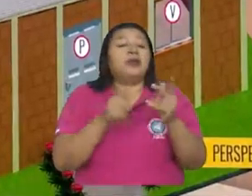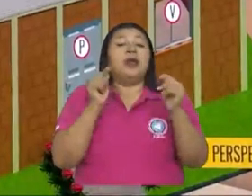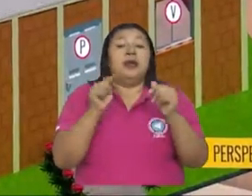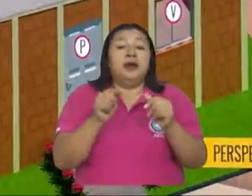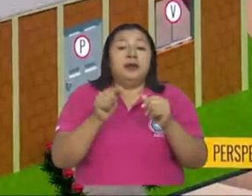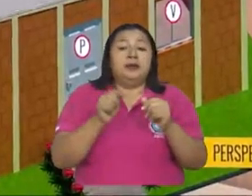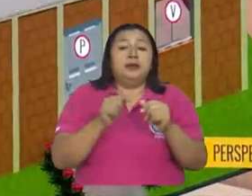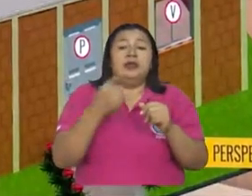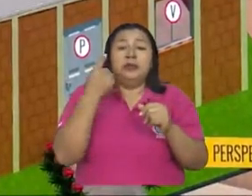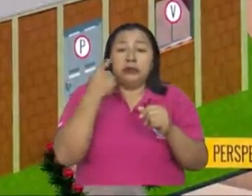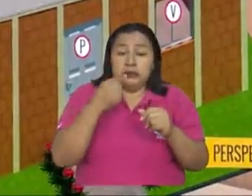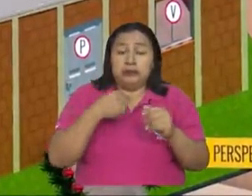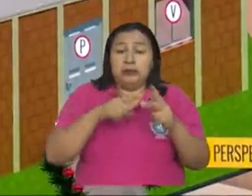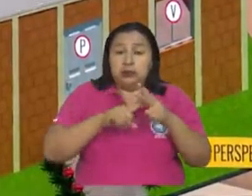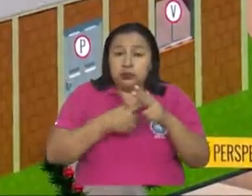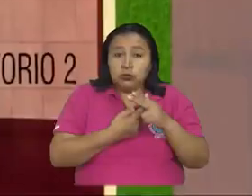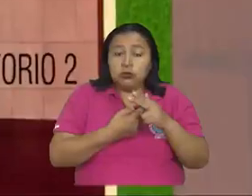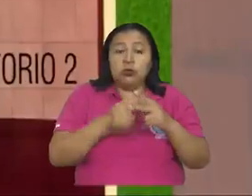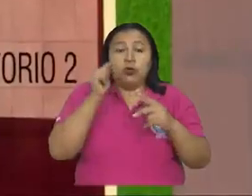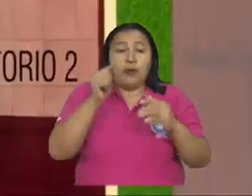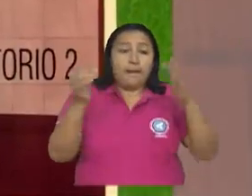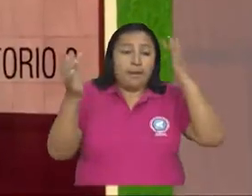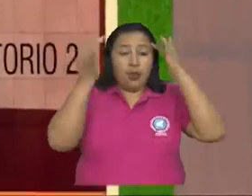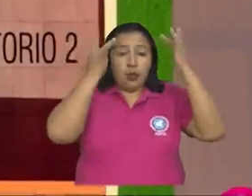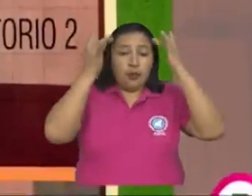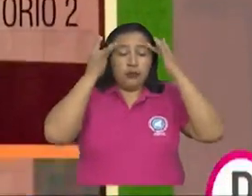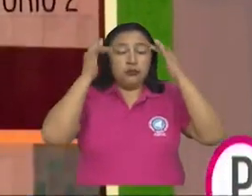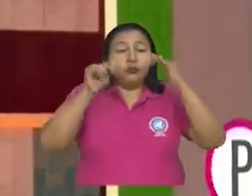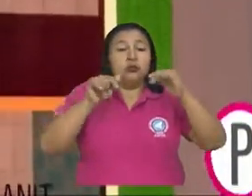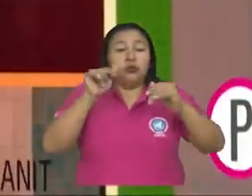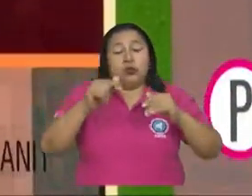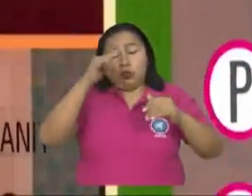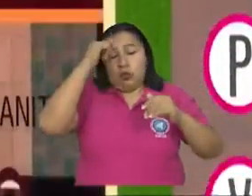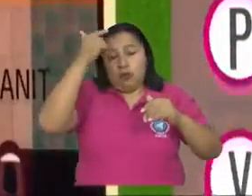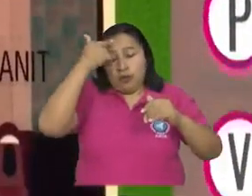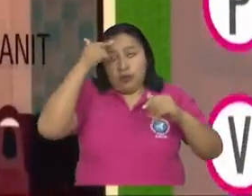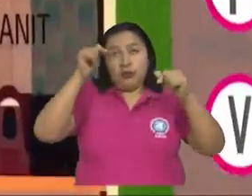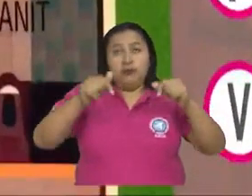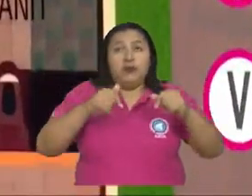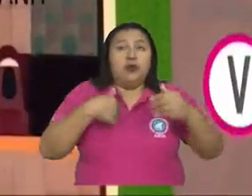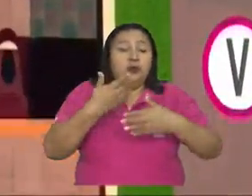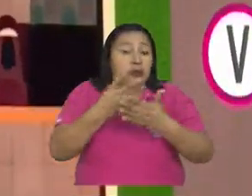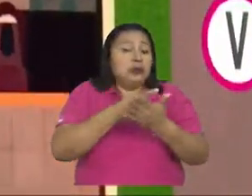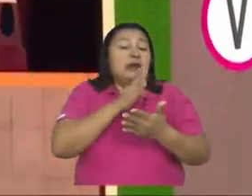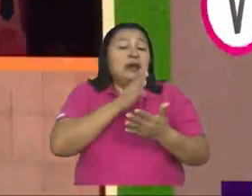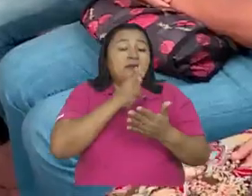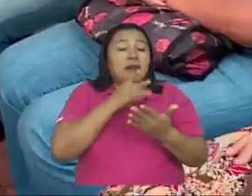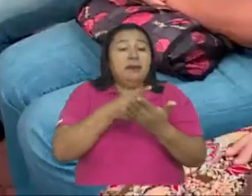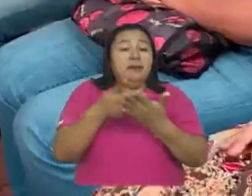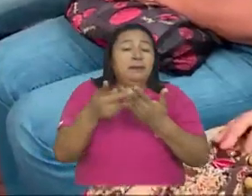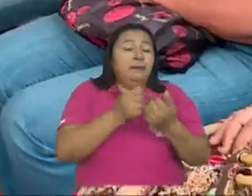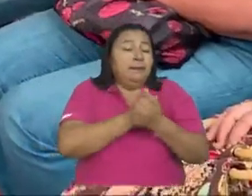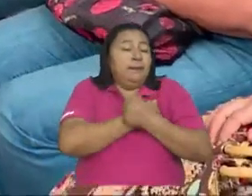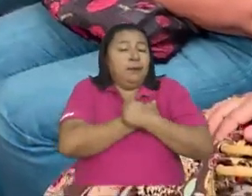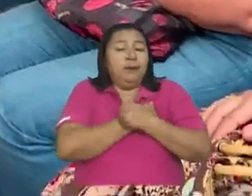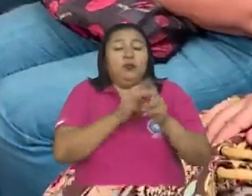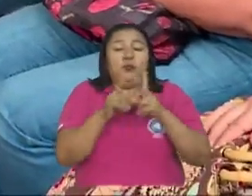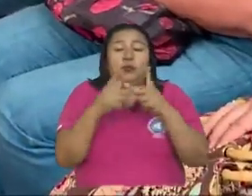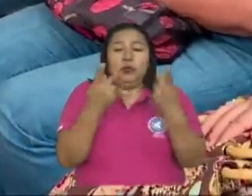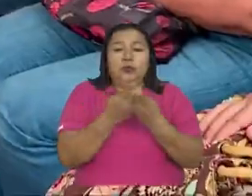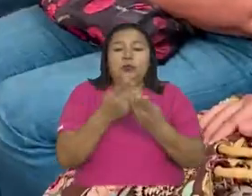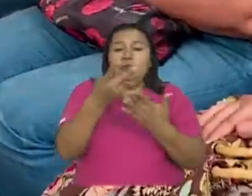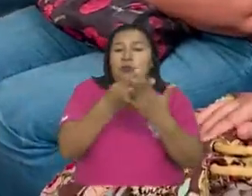una preocupación de un gobierno que quiere y ama a su pueblo. Nosotros estamos hablando de un proyecto